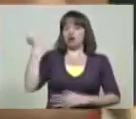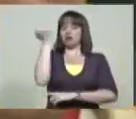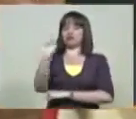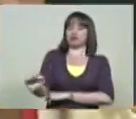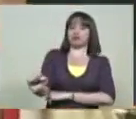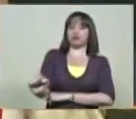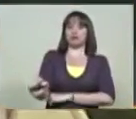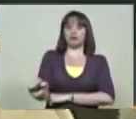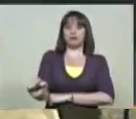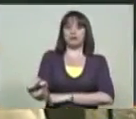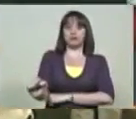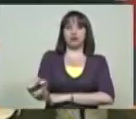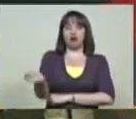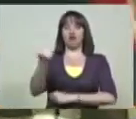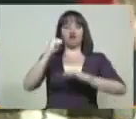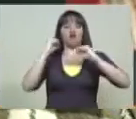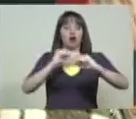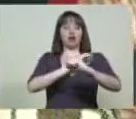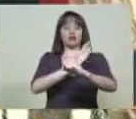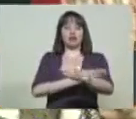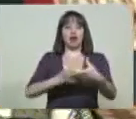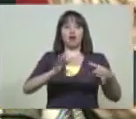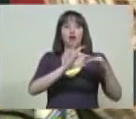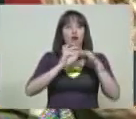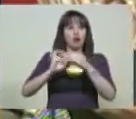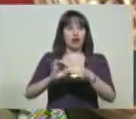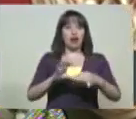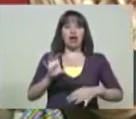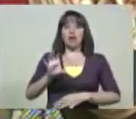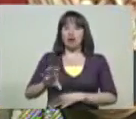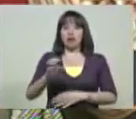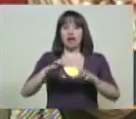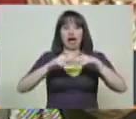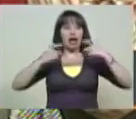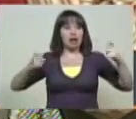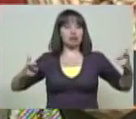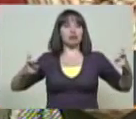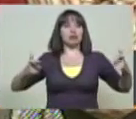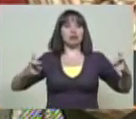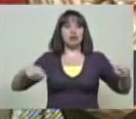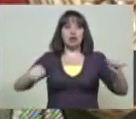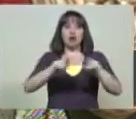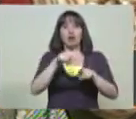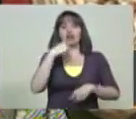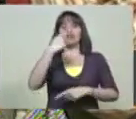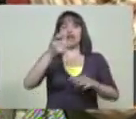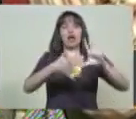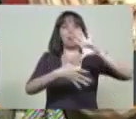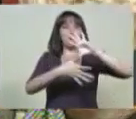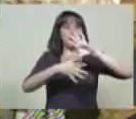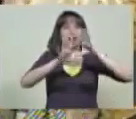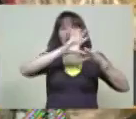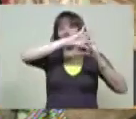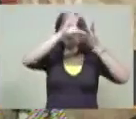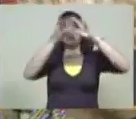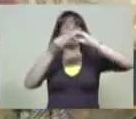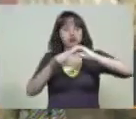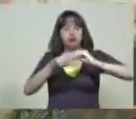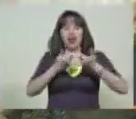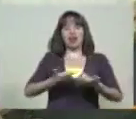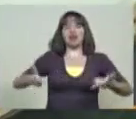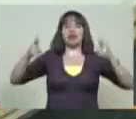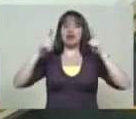es la fuerza única en la patria grande el bolivarianismo es decir américa toda unida y libre